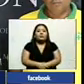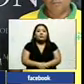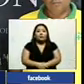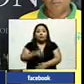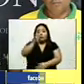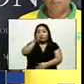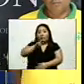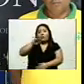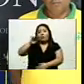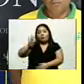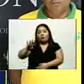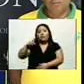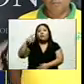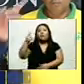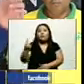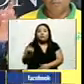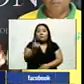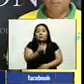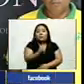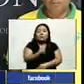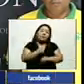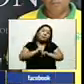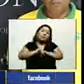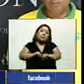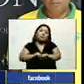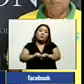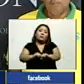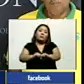24 personas fallecidas.